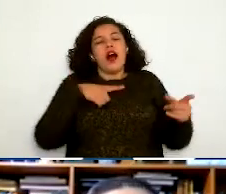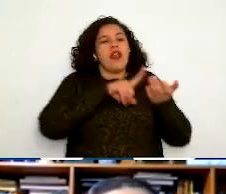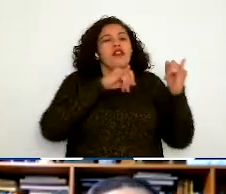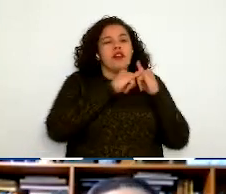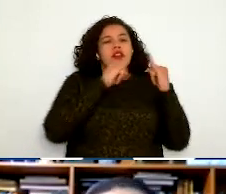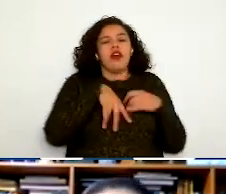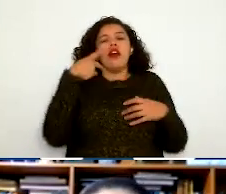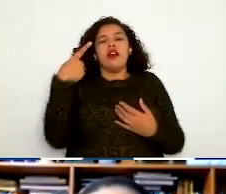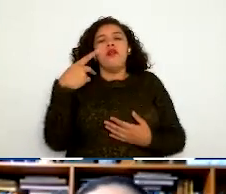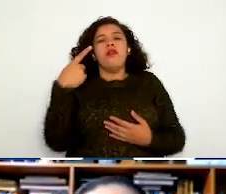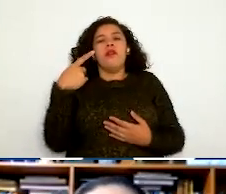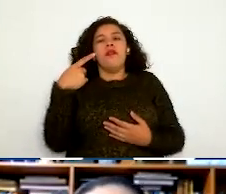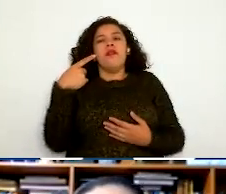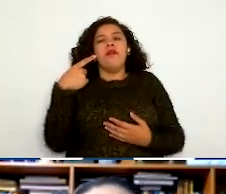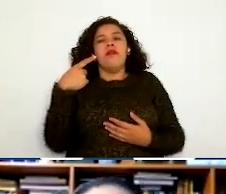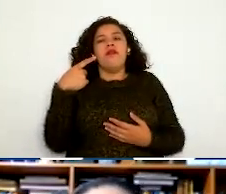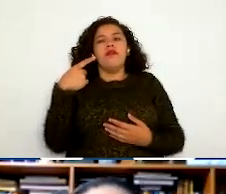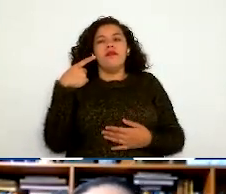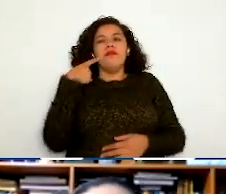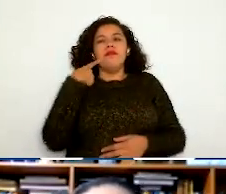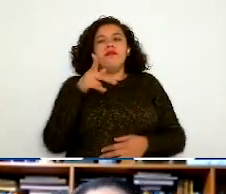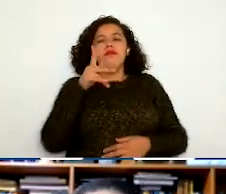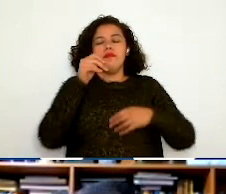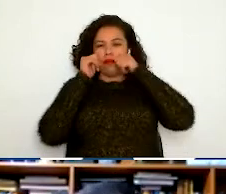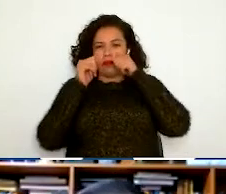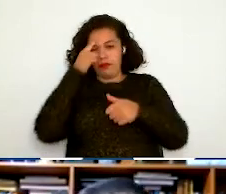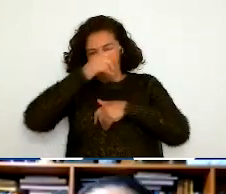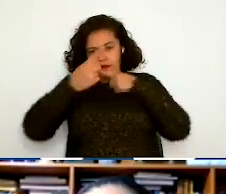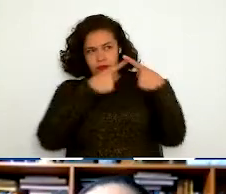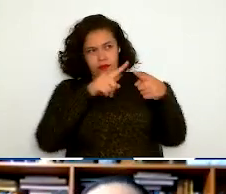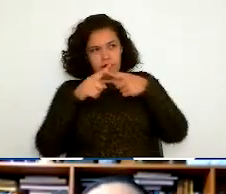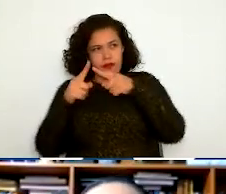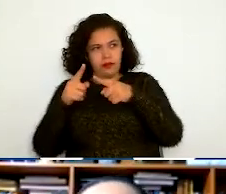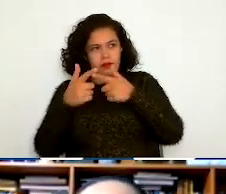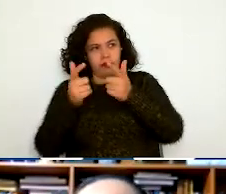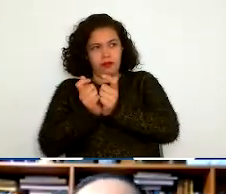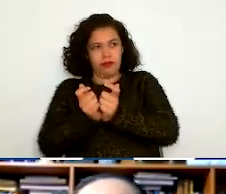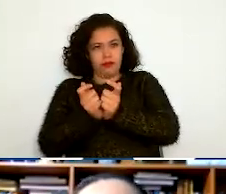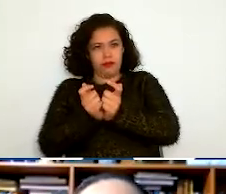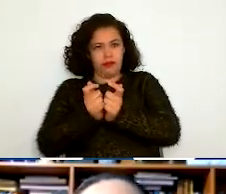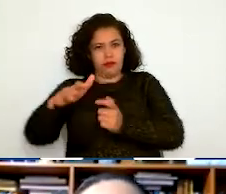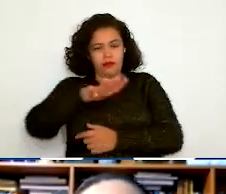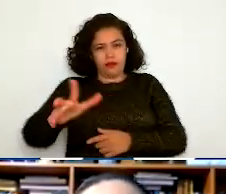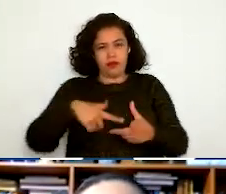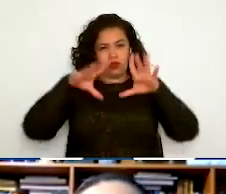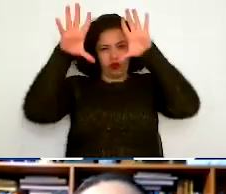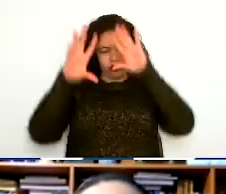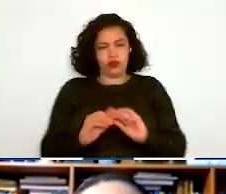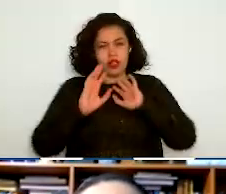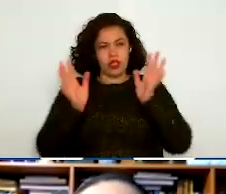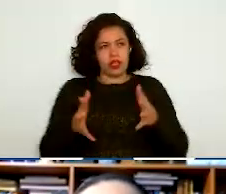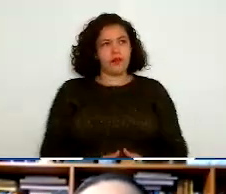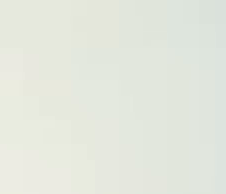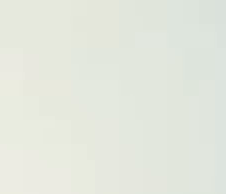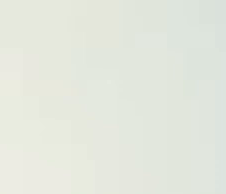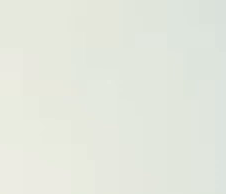ustedes está obviamente en atención a los diferentes grupos poblacionales. Voy a dejar de compartir